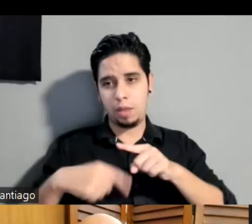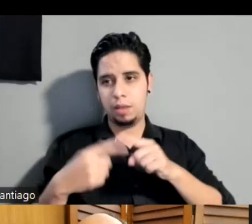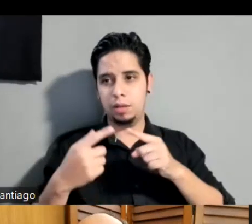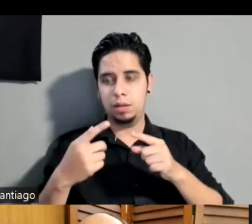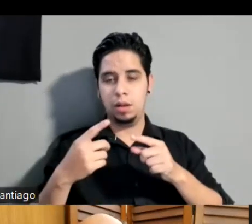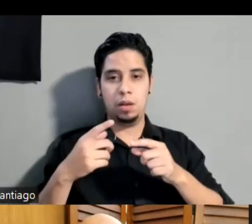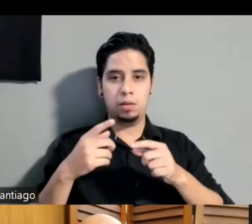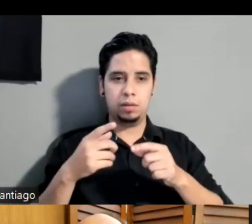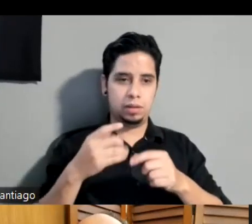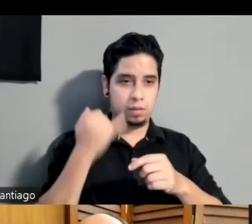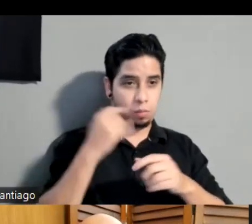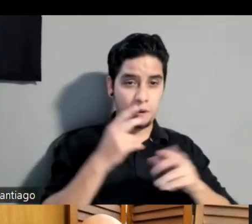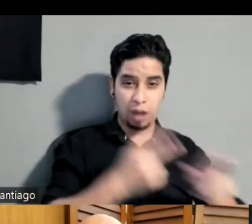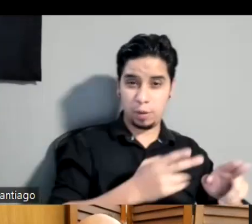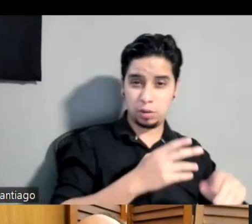antes porque está crudo.